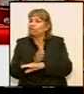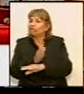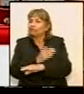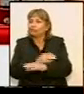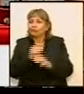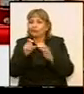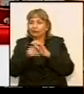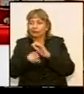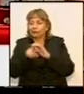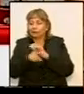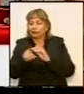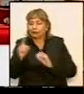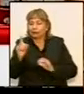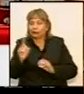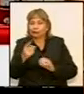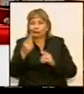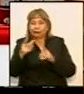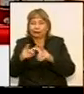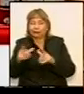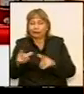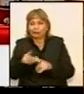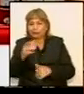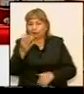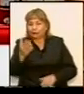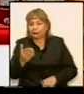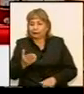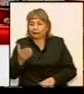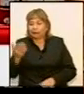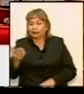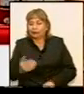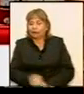En primer lugar, vamos a invitar